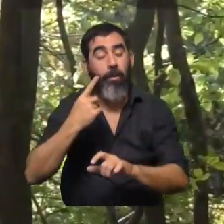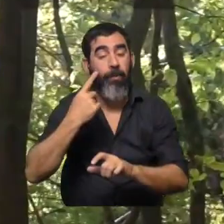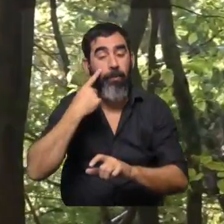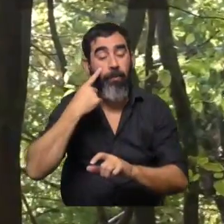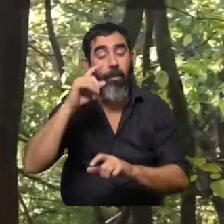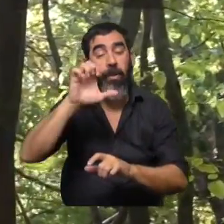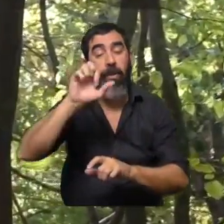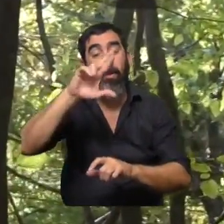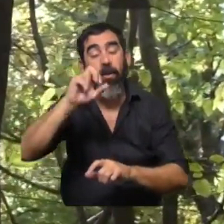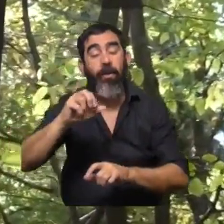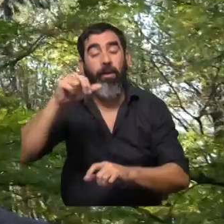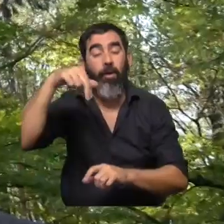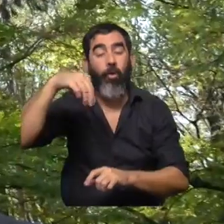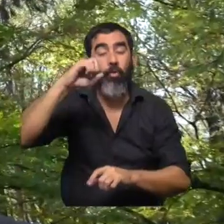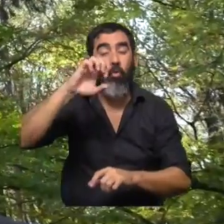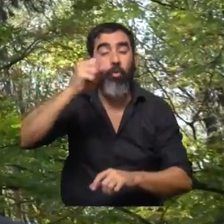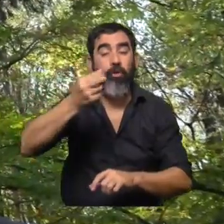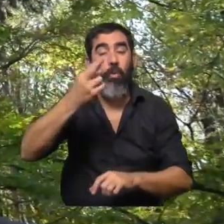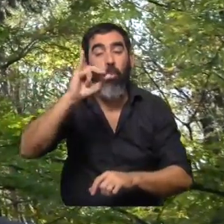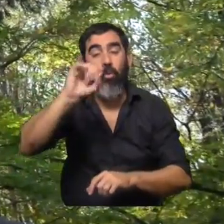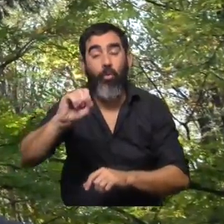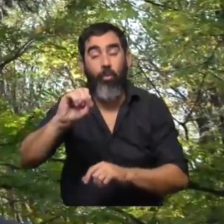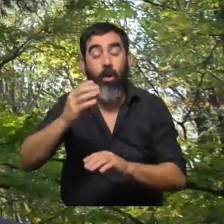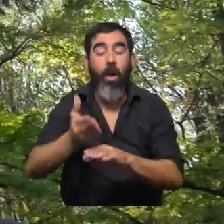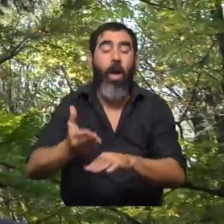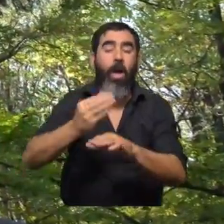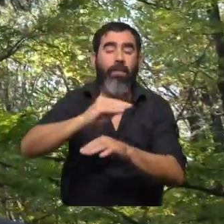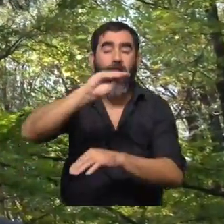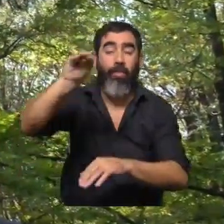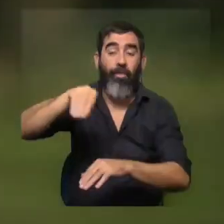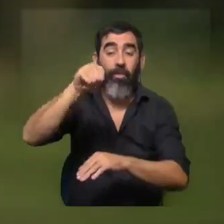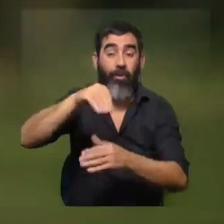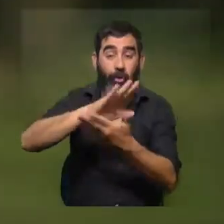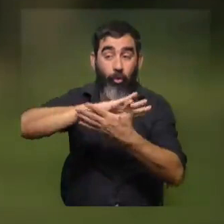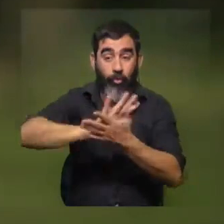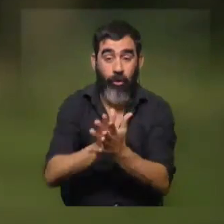la era de los dinosaurios, ¿no? Pero antes de que los dinosaurios se extinguieran,